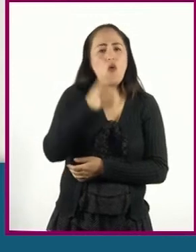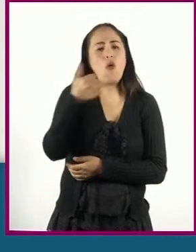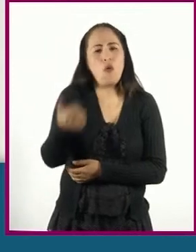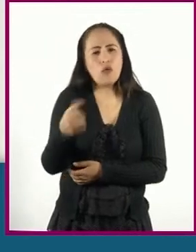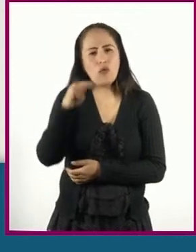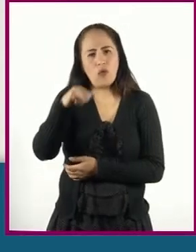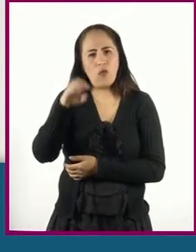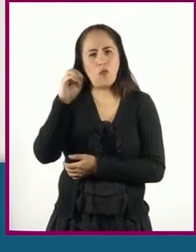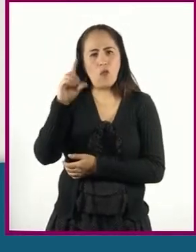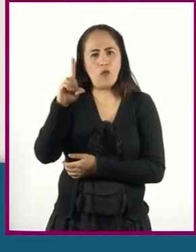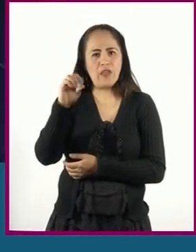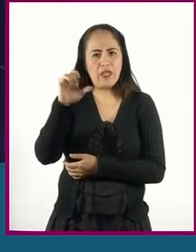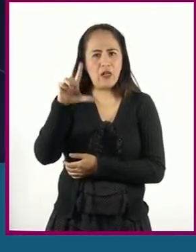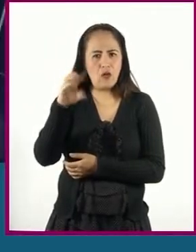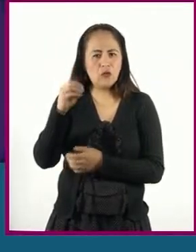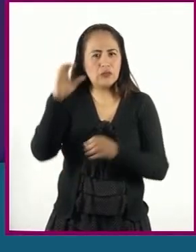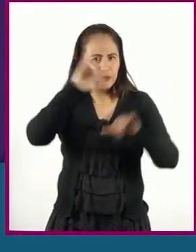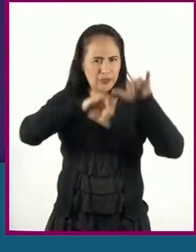científicos.